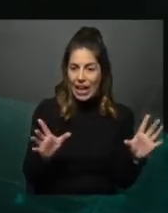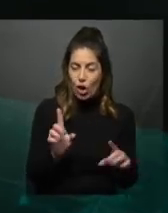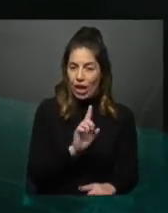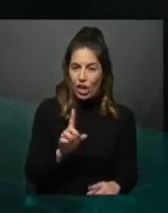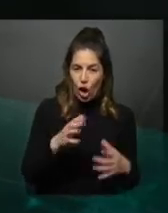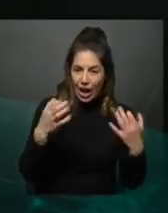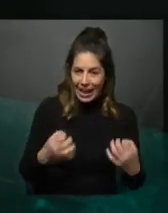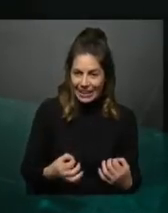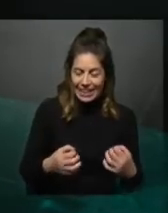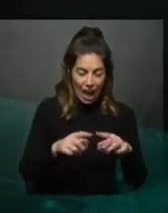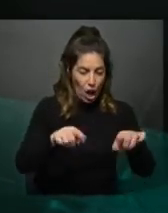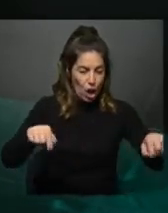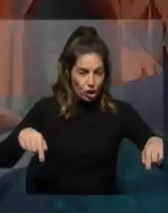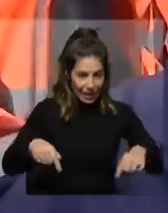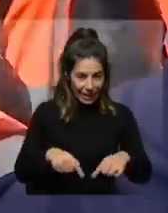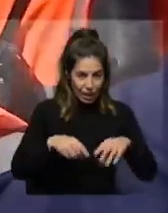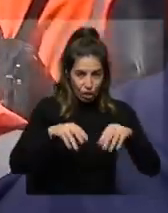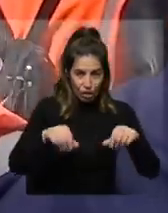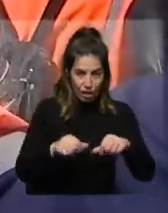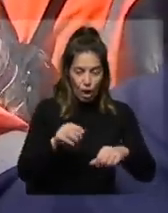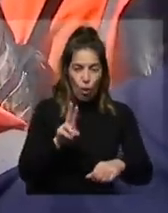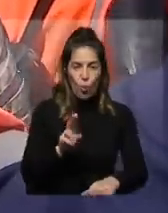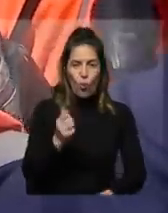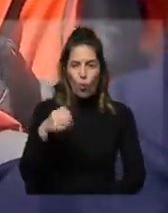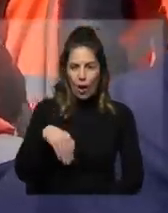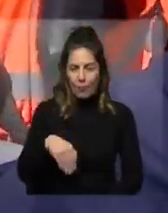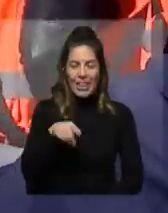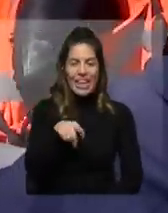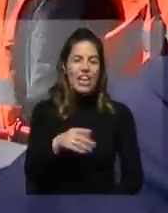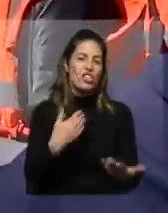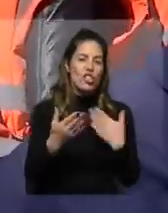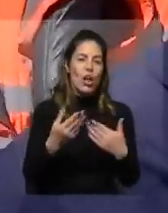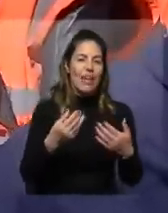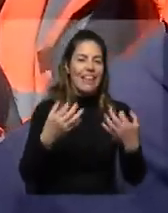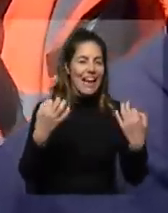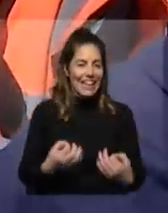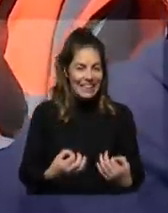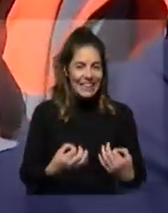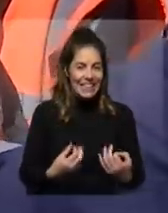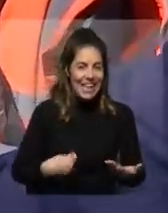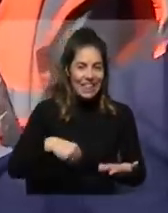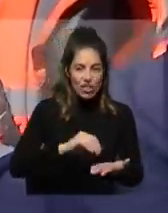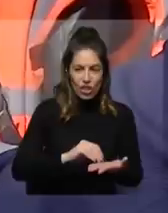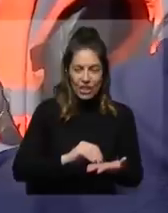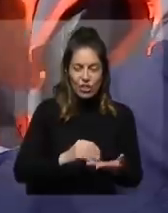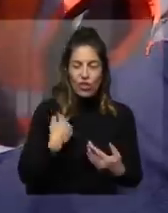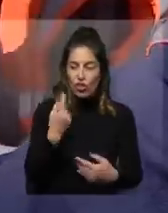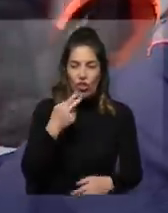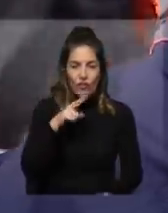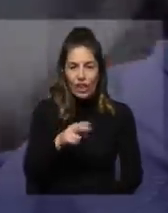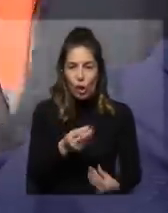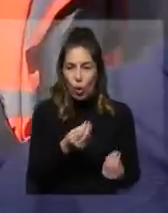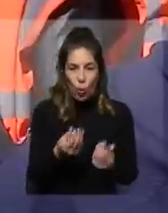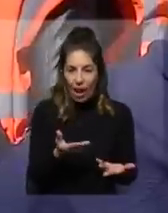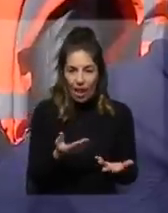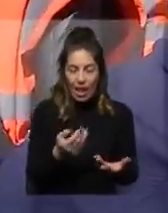garantía los terrenos de la UAM Ellos hablan de unas garantías adicionales nosotros estamos viendo cuál puede ser no van a ser los